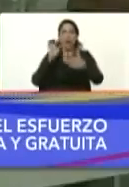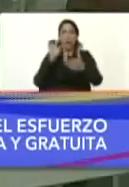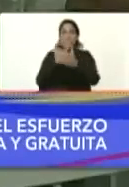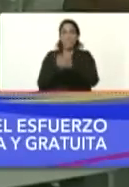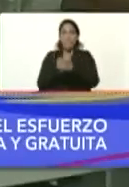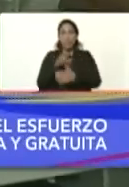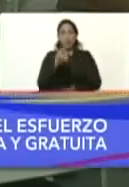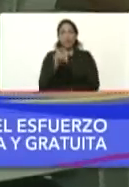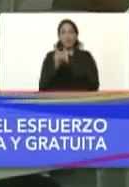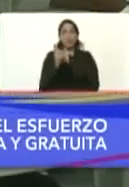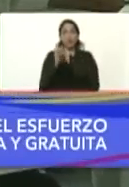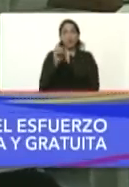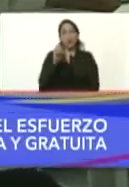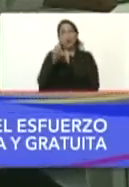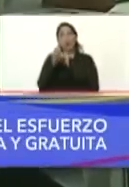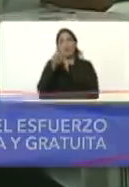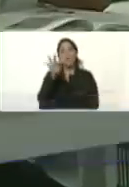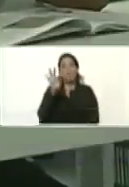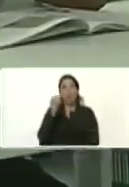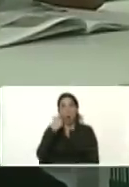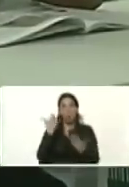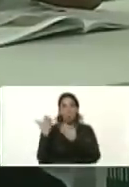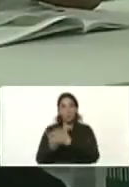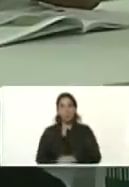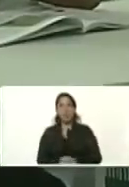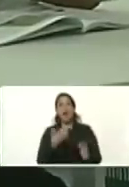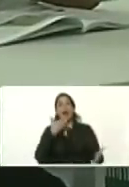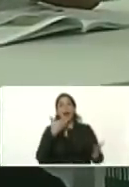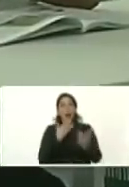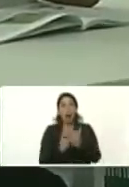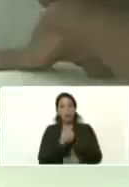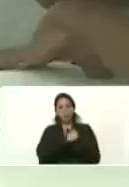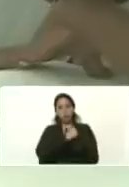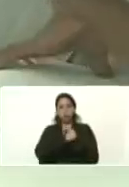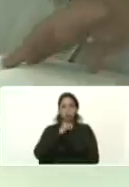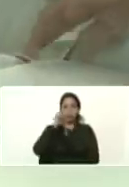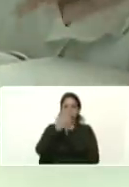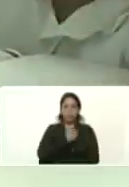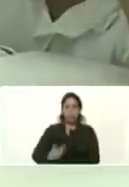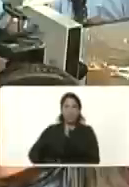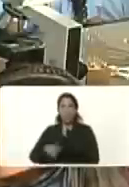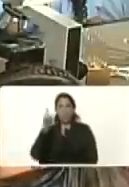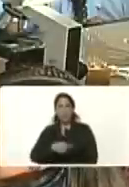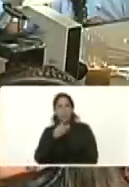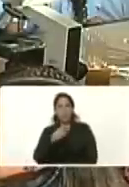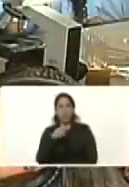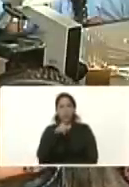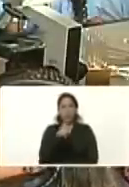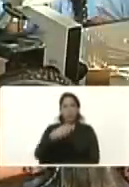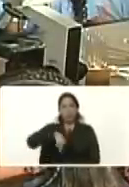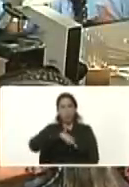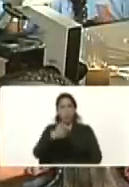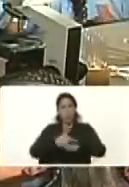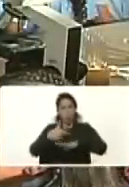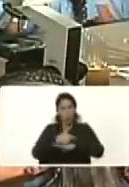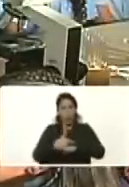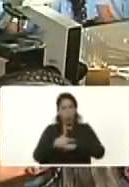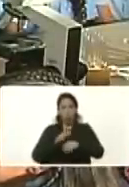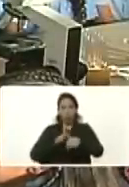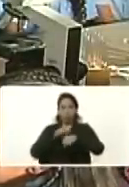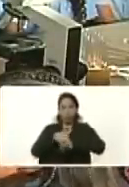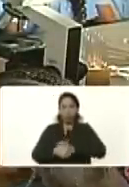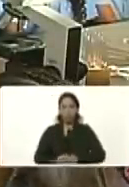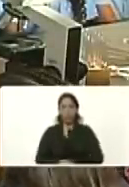rodolfo sanz adelante rodolfo gracias camarada presidente tal como lo dijo usted y nuestro rector rodríguez